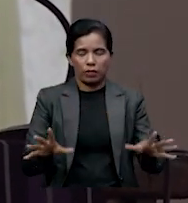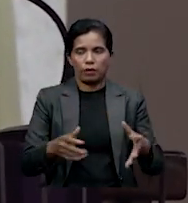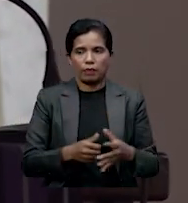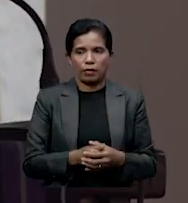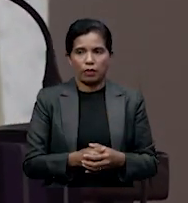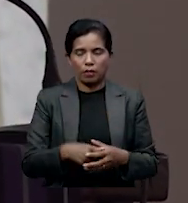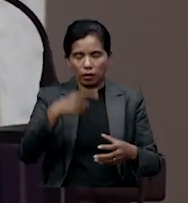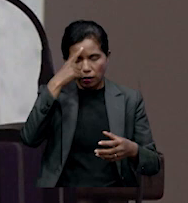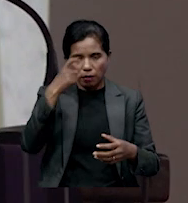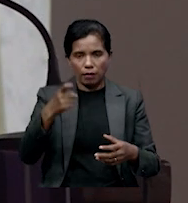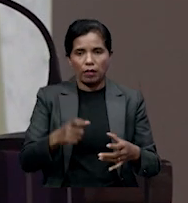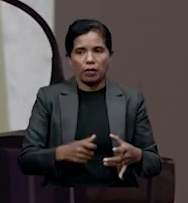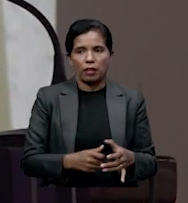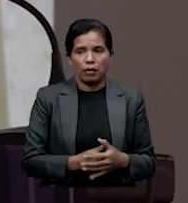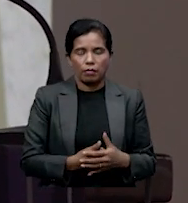nara mata.